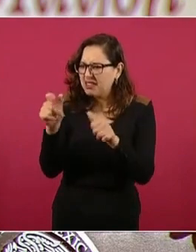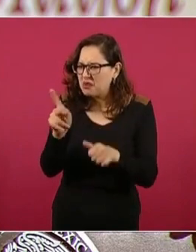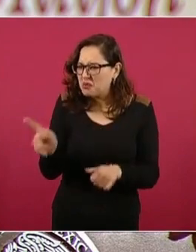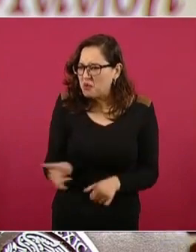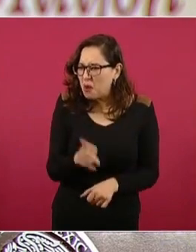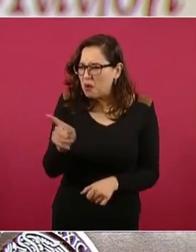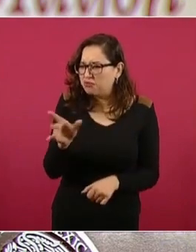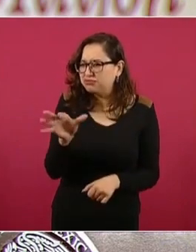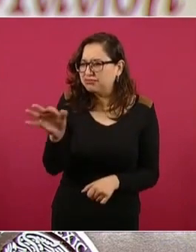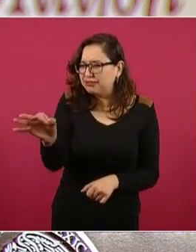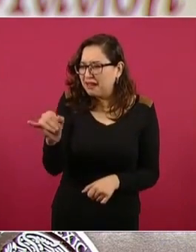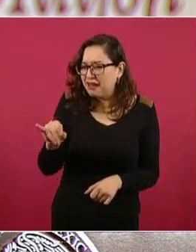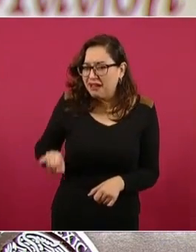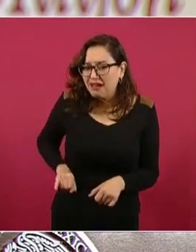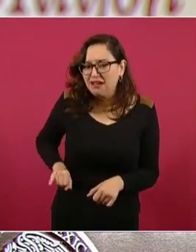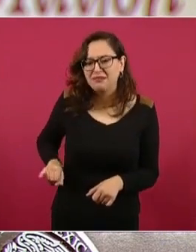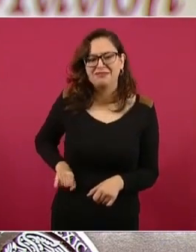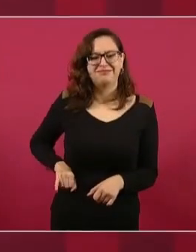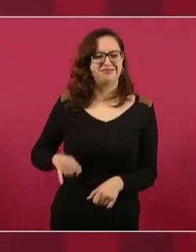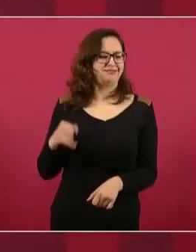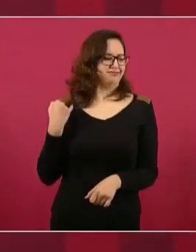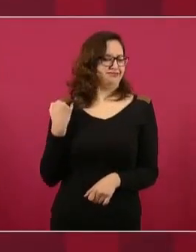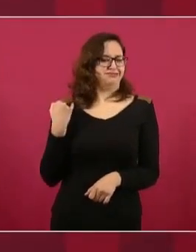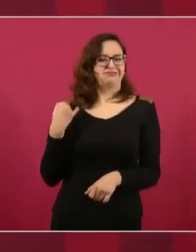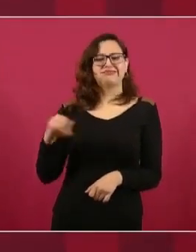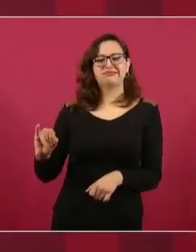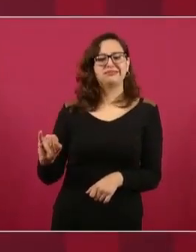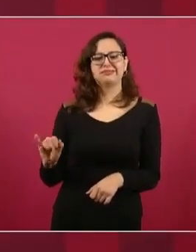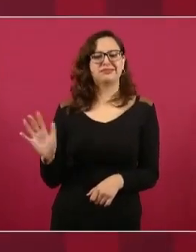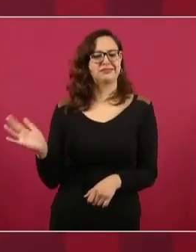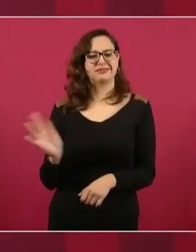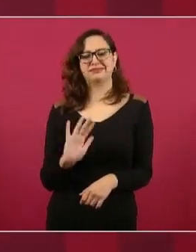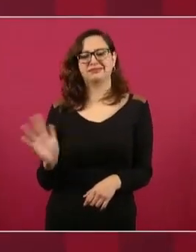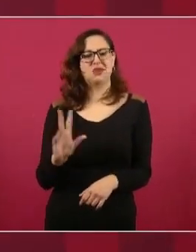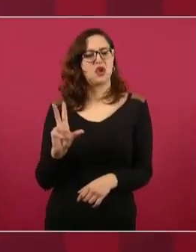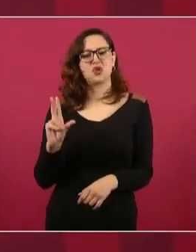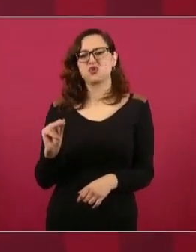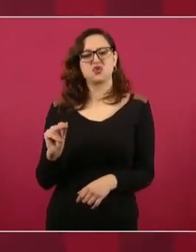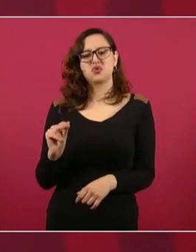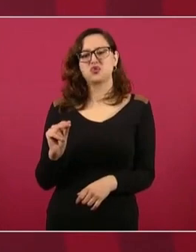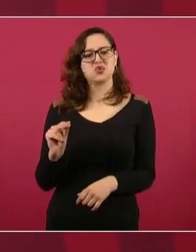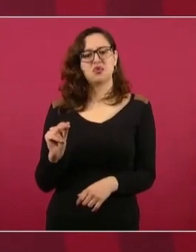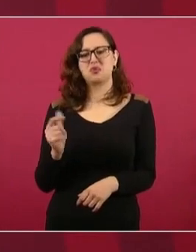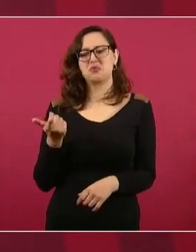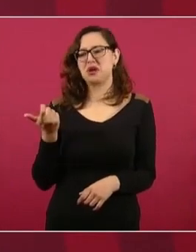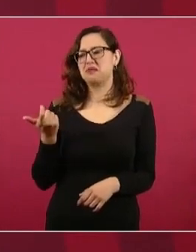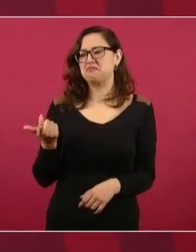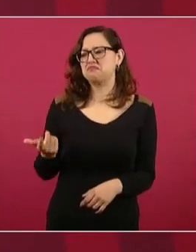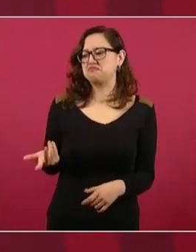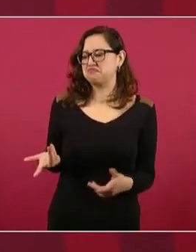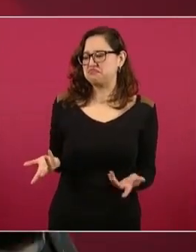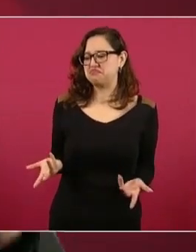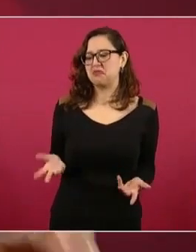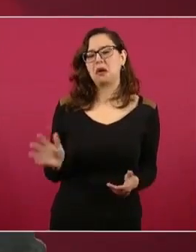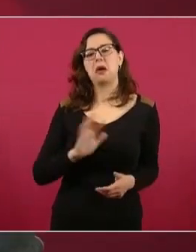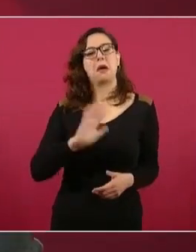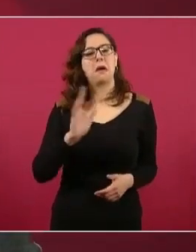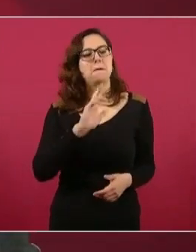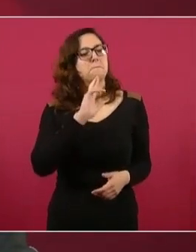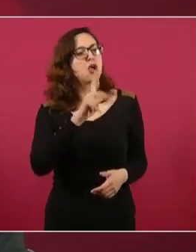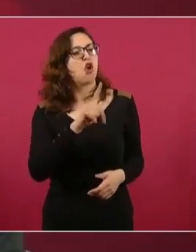población. Lo que le interesó es ocupar estos nichos de oportunidad financiera, de dinero, para hacer